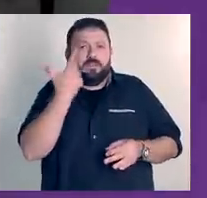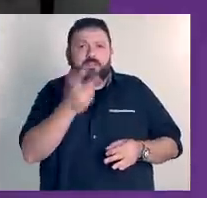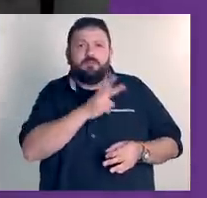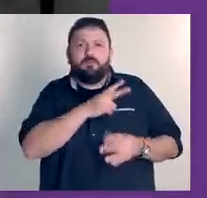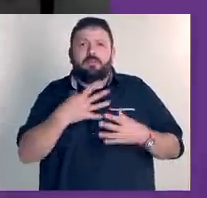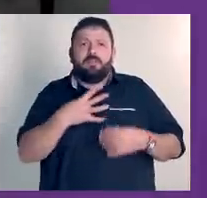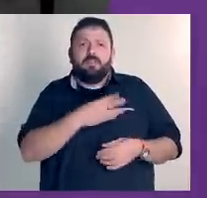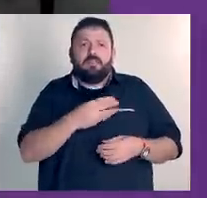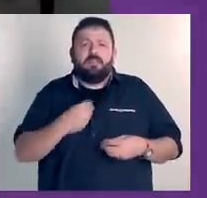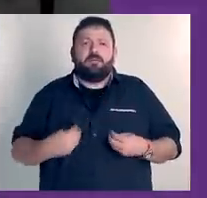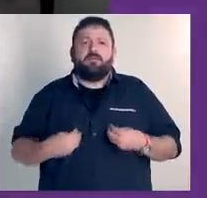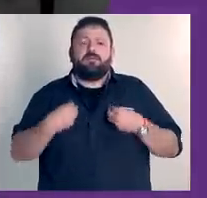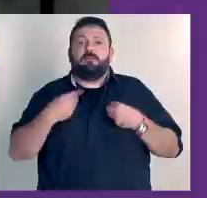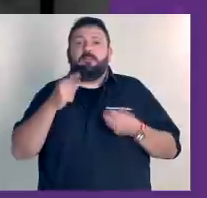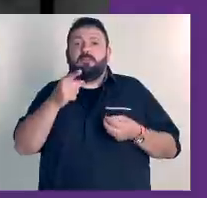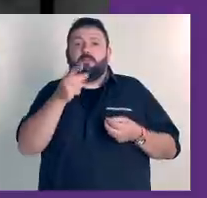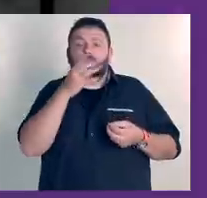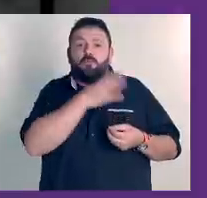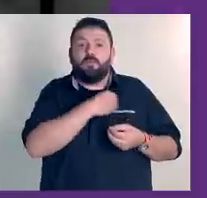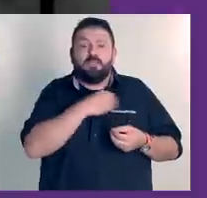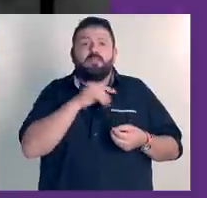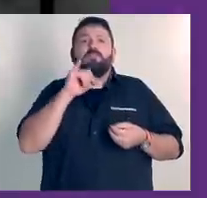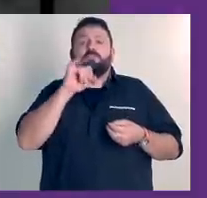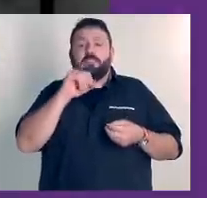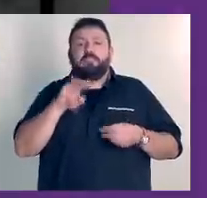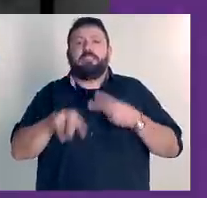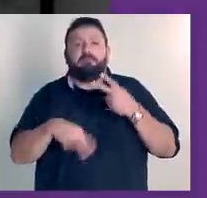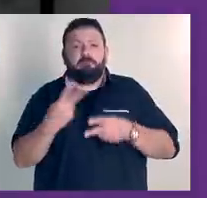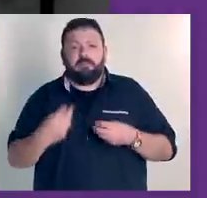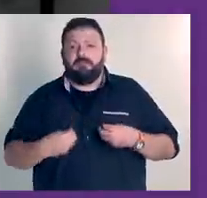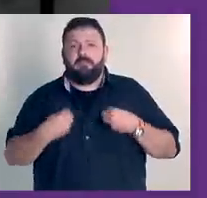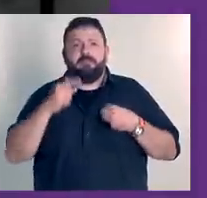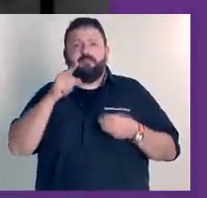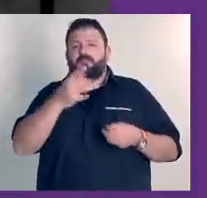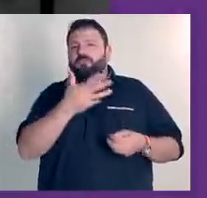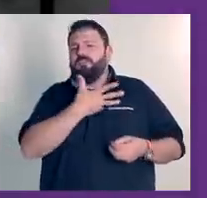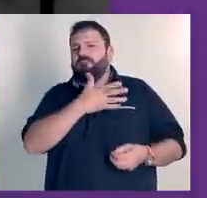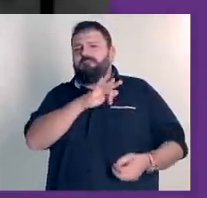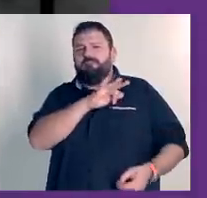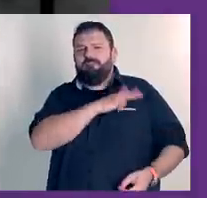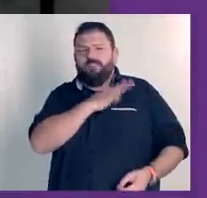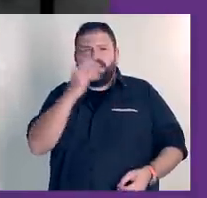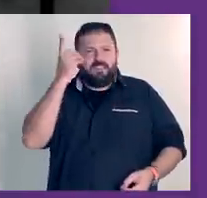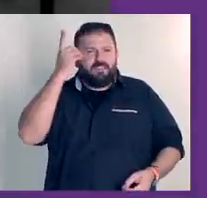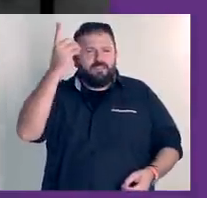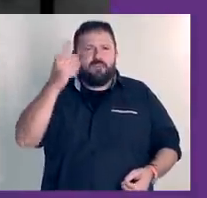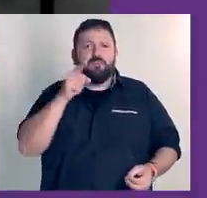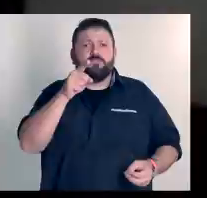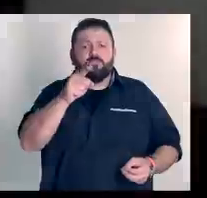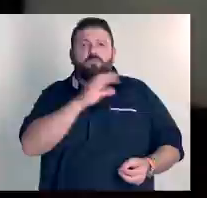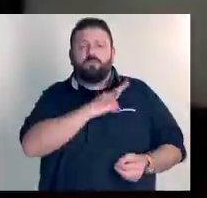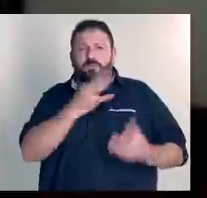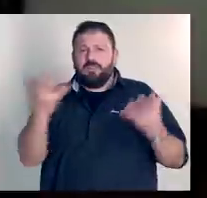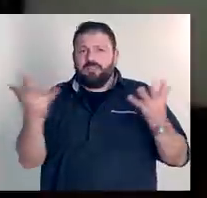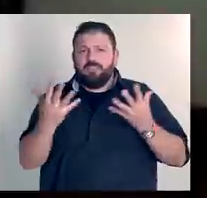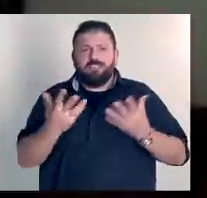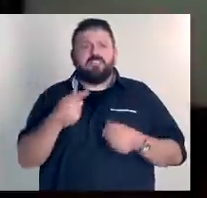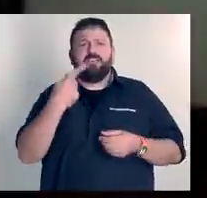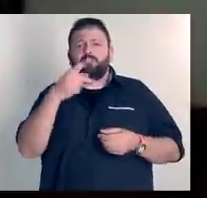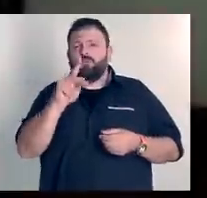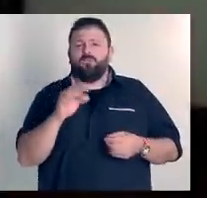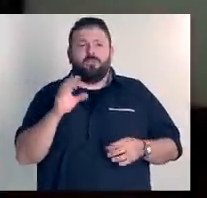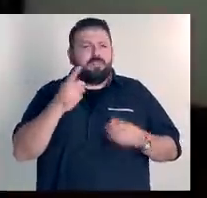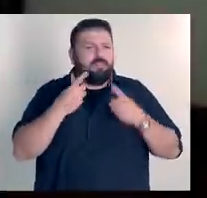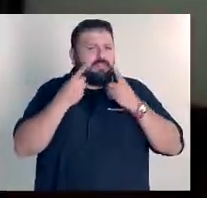Y le decía, Valentín, tu hijo va a vivir, ten fe en Dios, y tú haz lo que tienes que hacer, dale en un